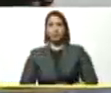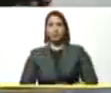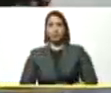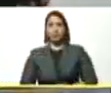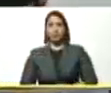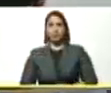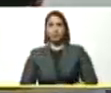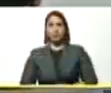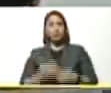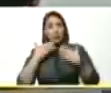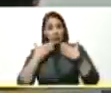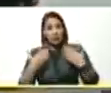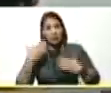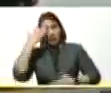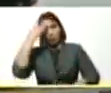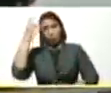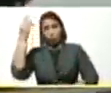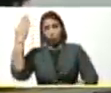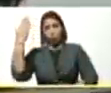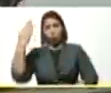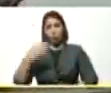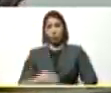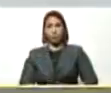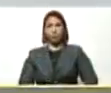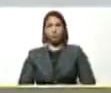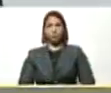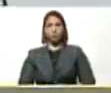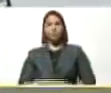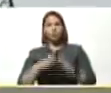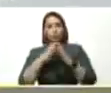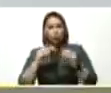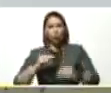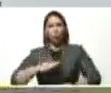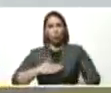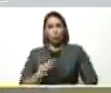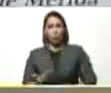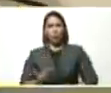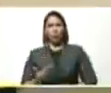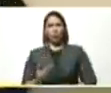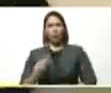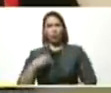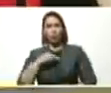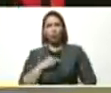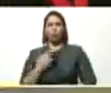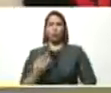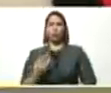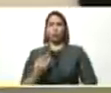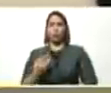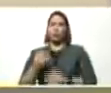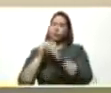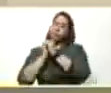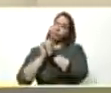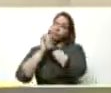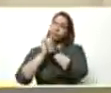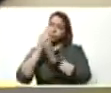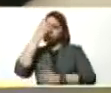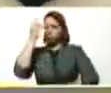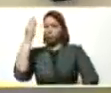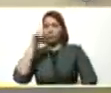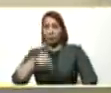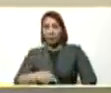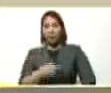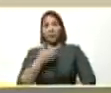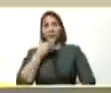feliz, agradecida con Dios, que Él todo lo puede, cuando nos acercamos a Él, Él todo lo puede. Gracias al